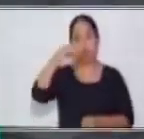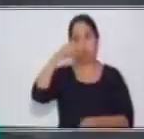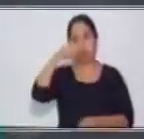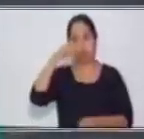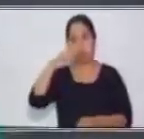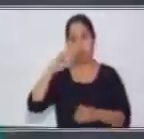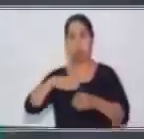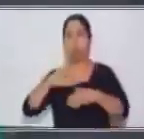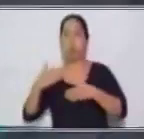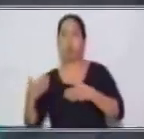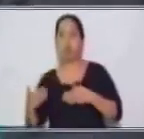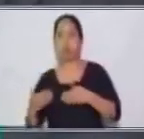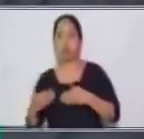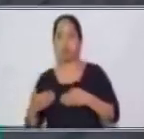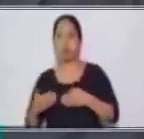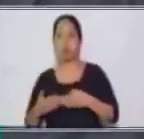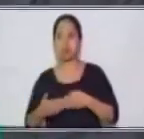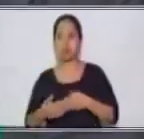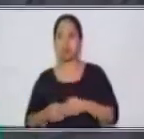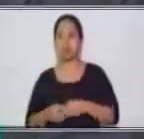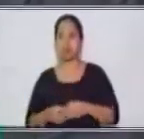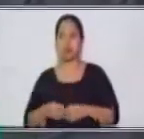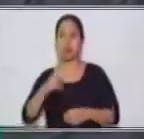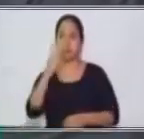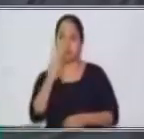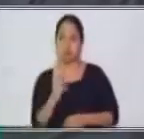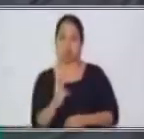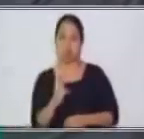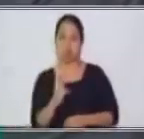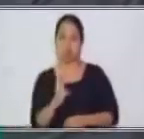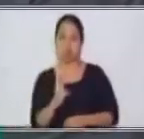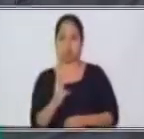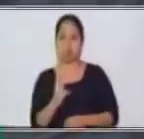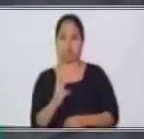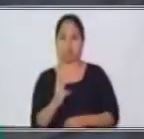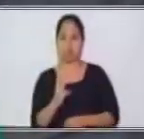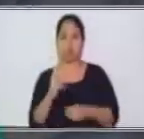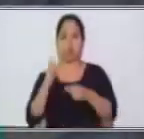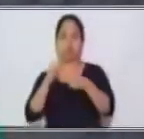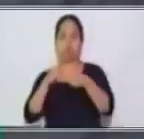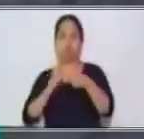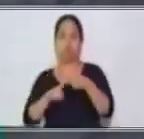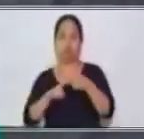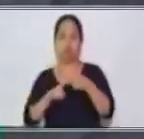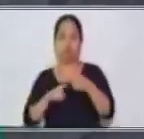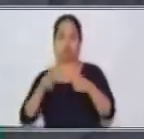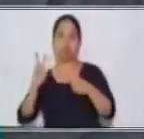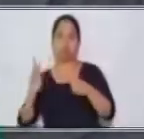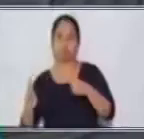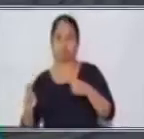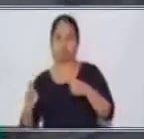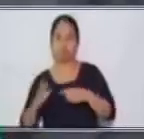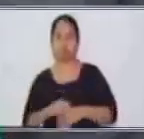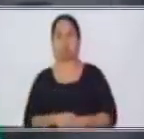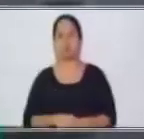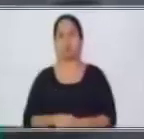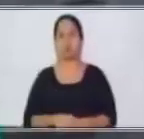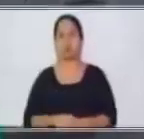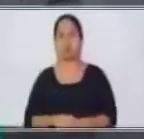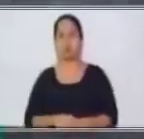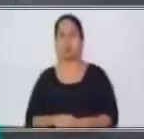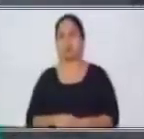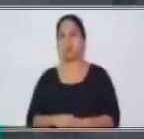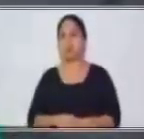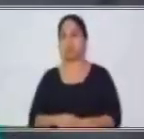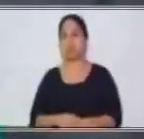alfa. El cateto opuesto es y dividido r, mire. Y ahí